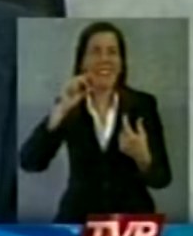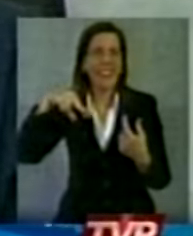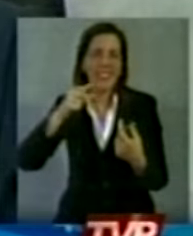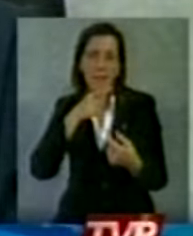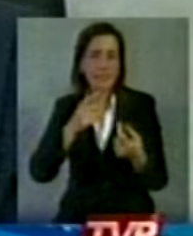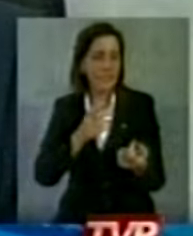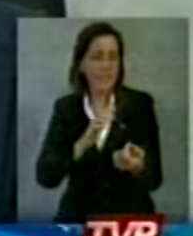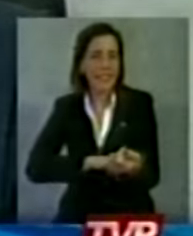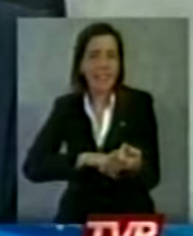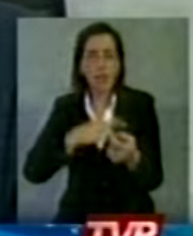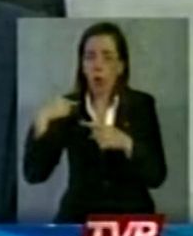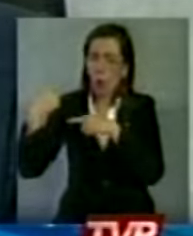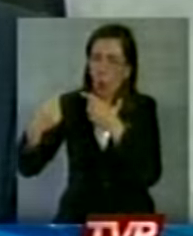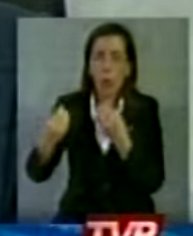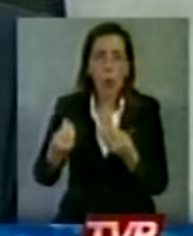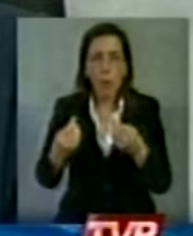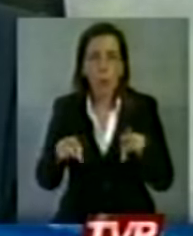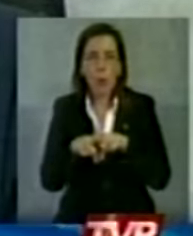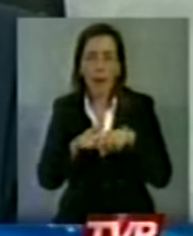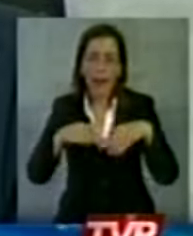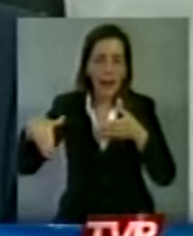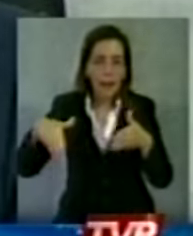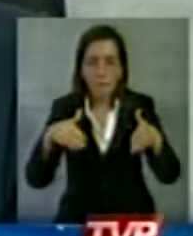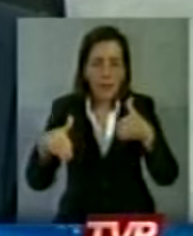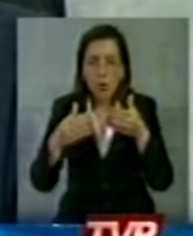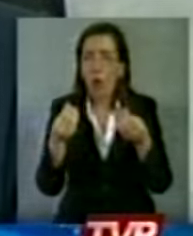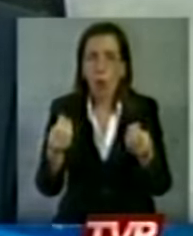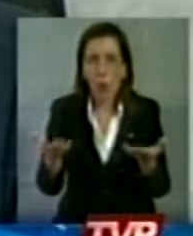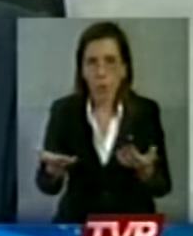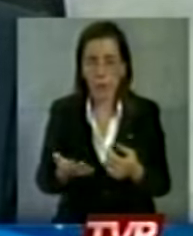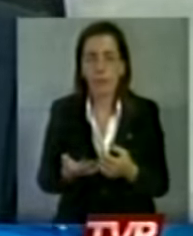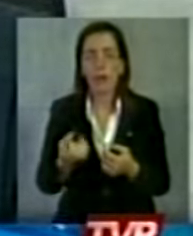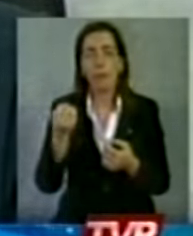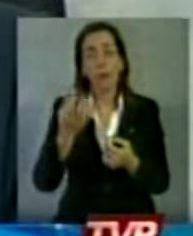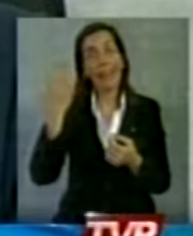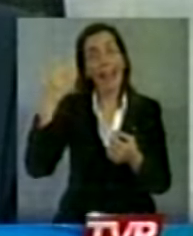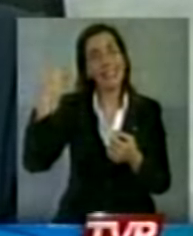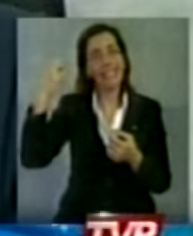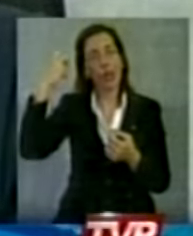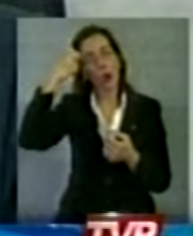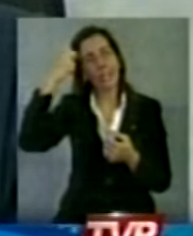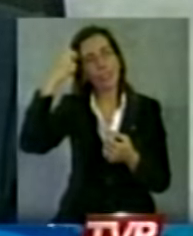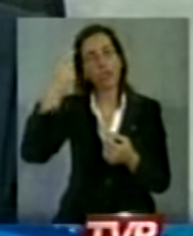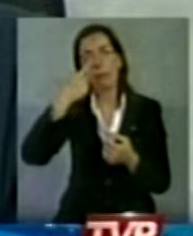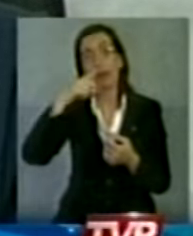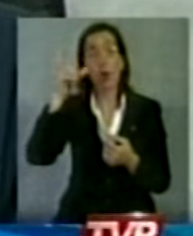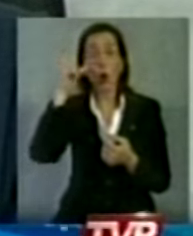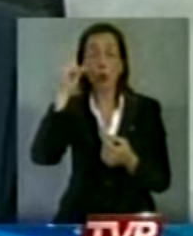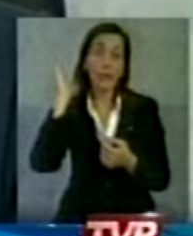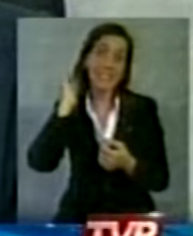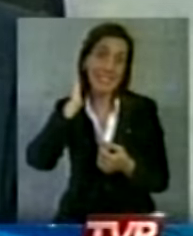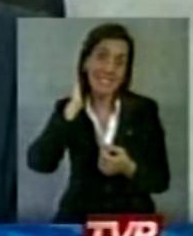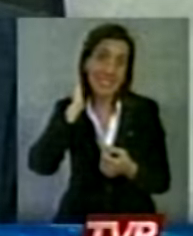nos señala senderos a transitar. El Congreso de 1816, ese